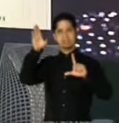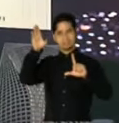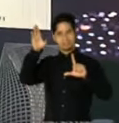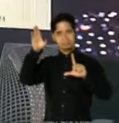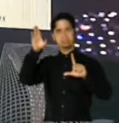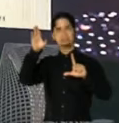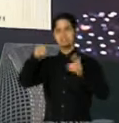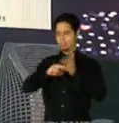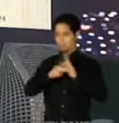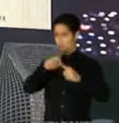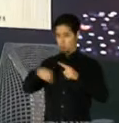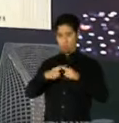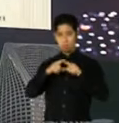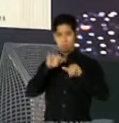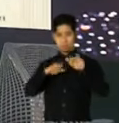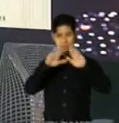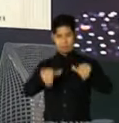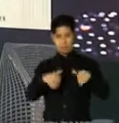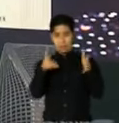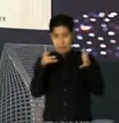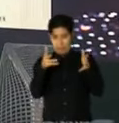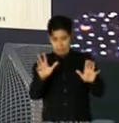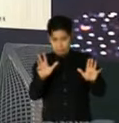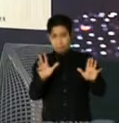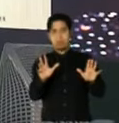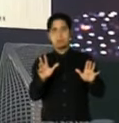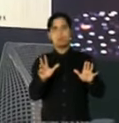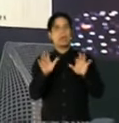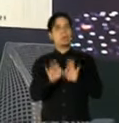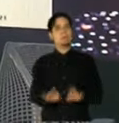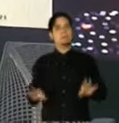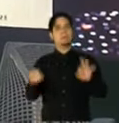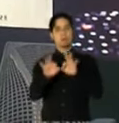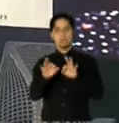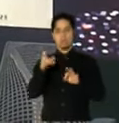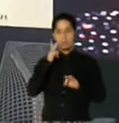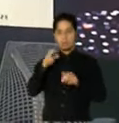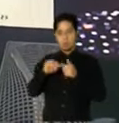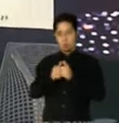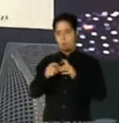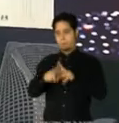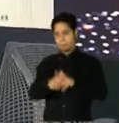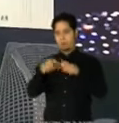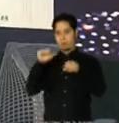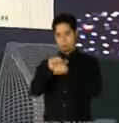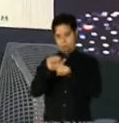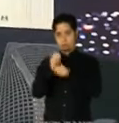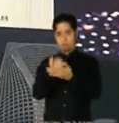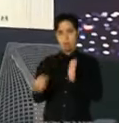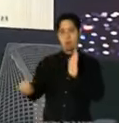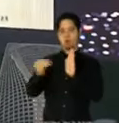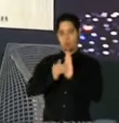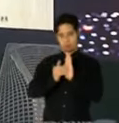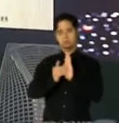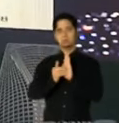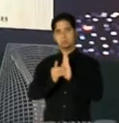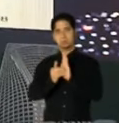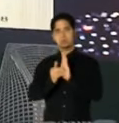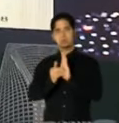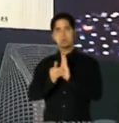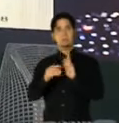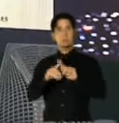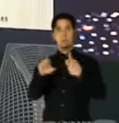la cuarentena, tenemos que pensar cómo continuamos nuestra actividad económica y cómo comenzamos de nuevo, ¿verdad? Pero sin